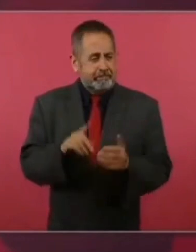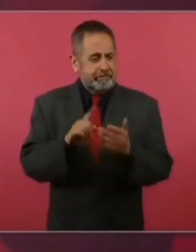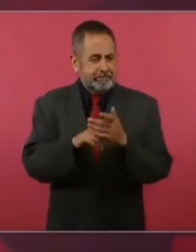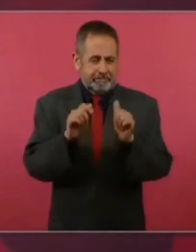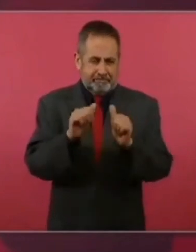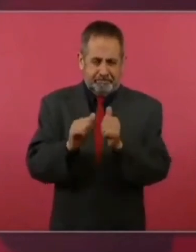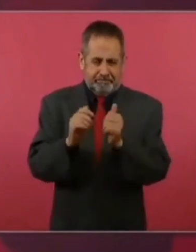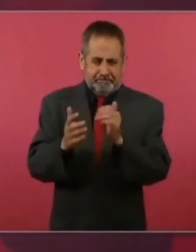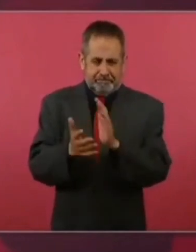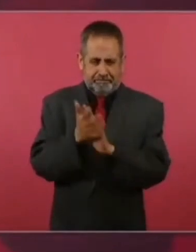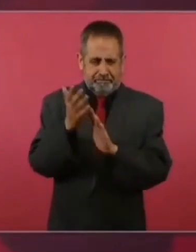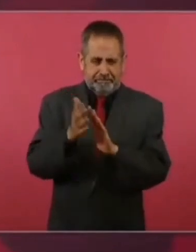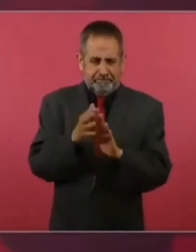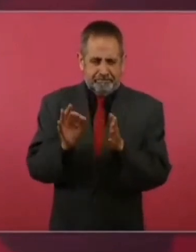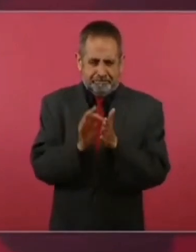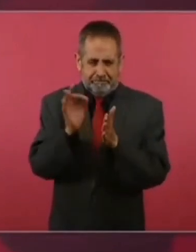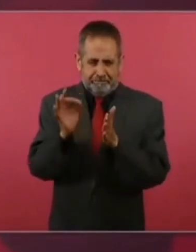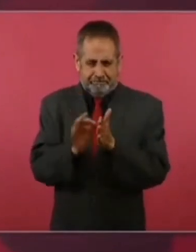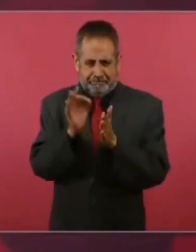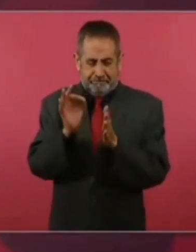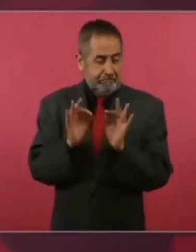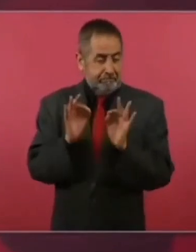artesanal.